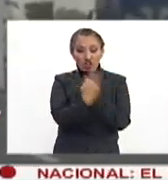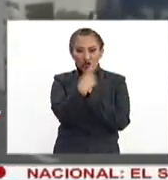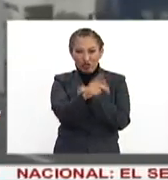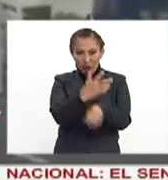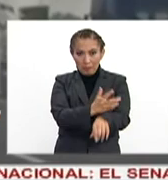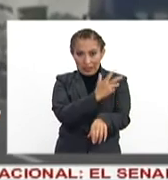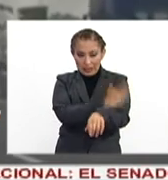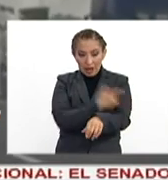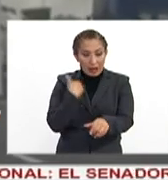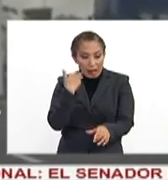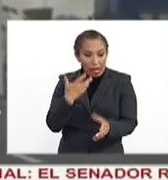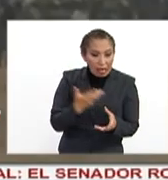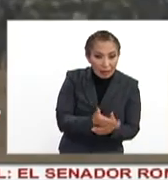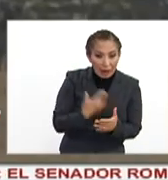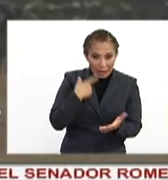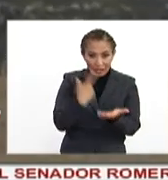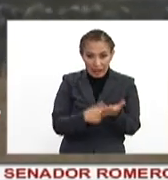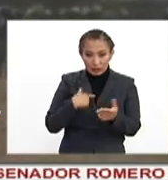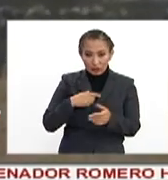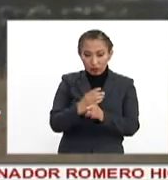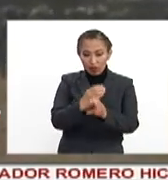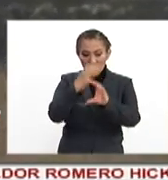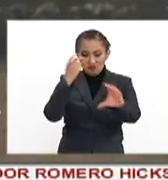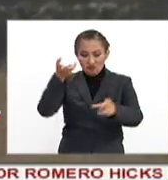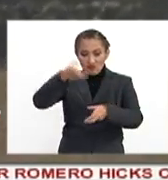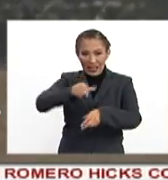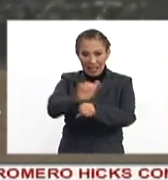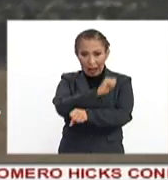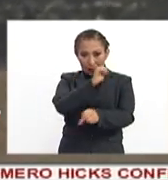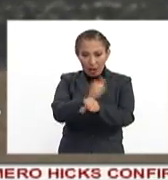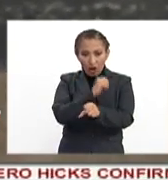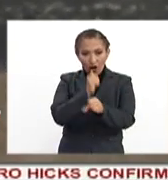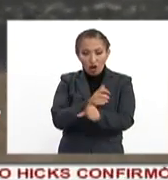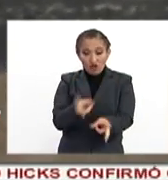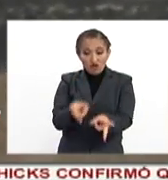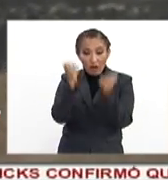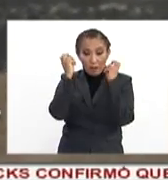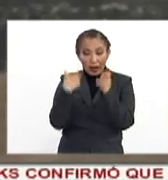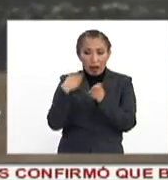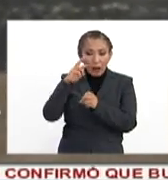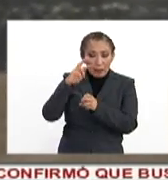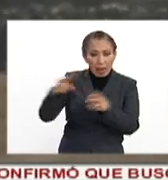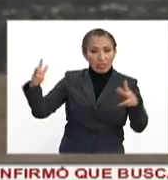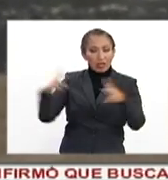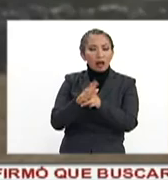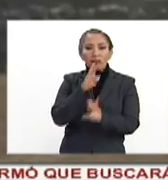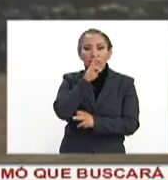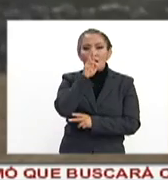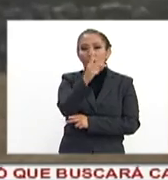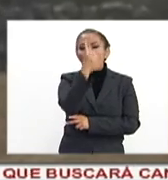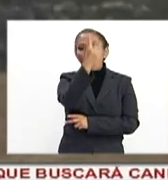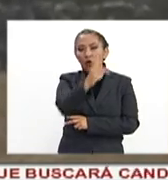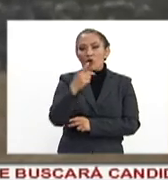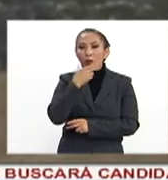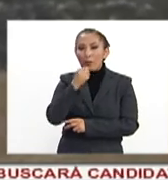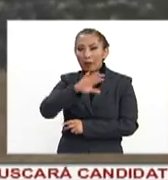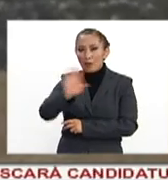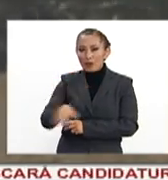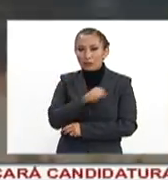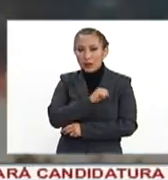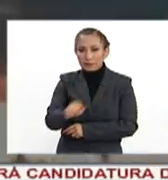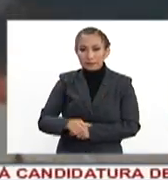de sus cómplices detenidos a bordo de una pipa con crudo robado. El saldo de este enfrentamiento fue un huachicolero